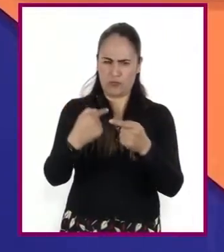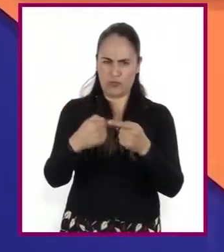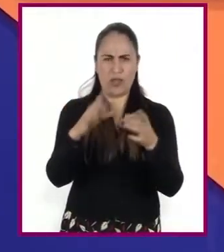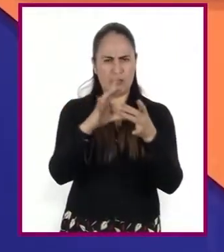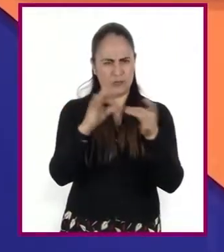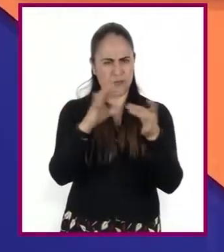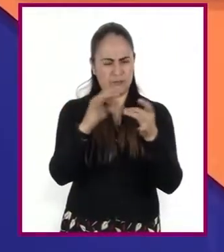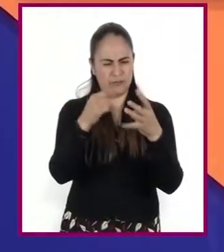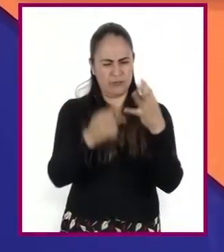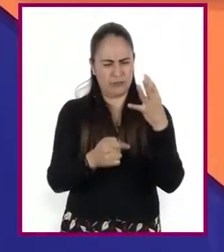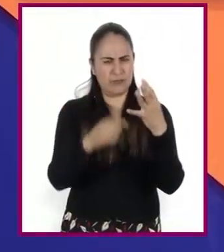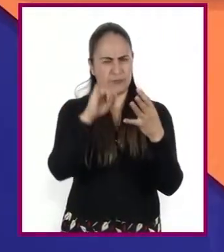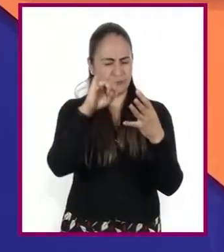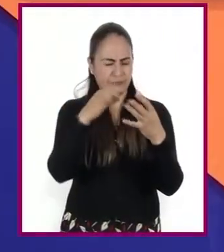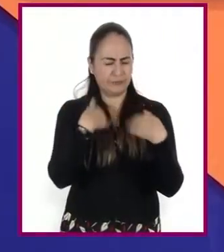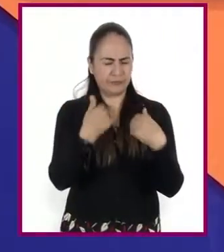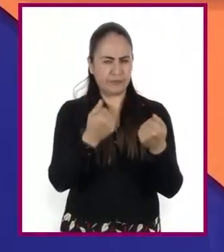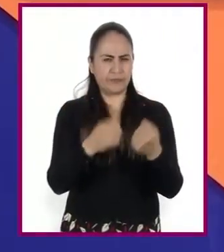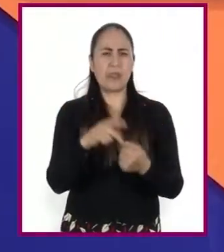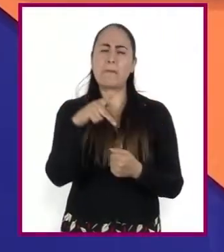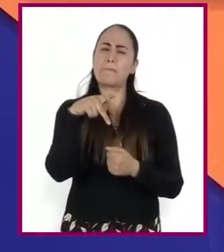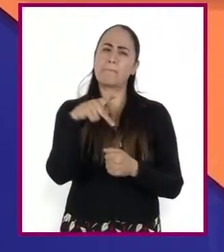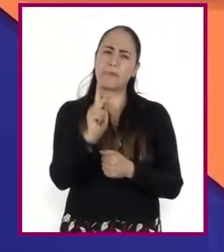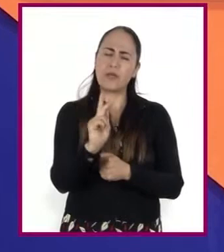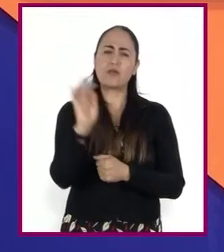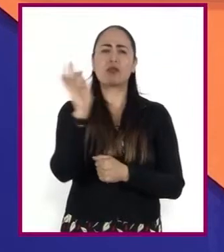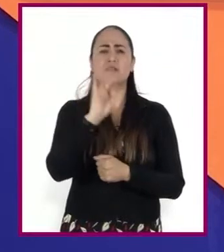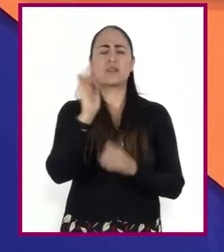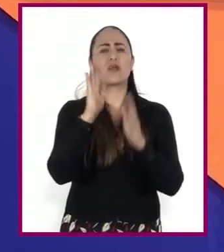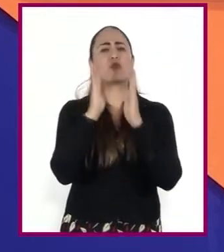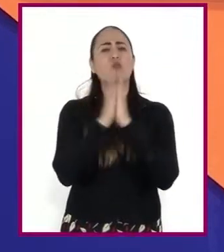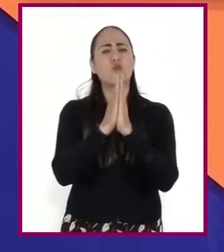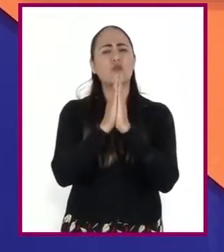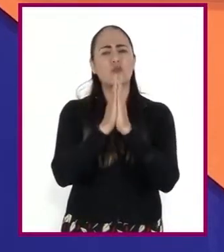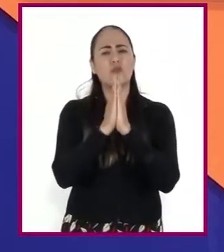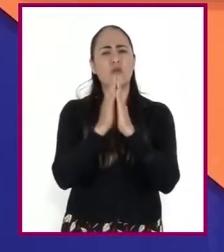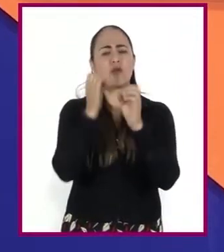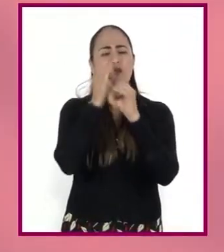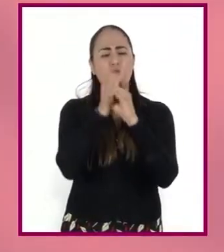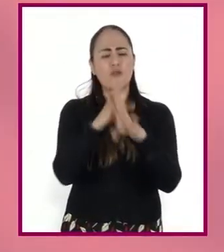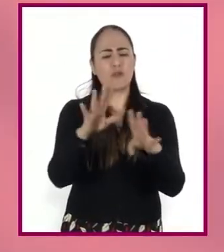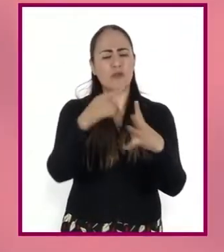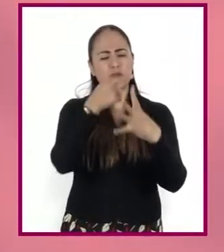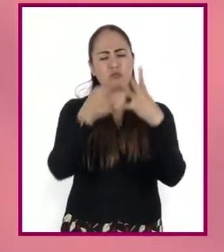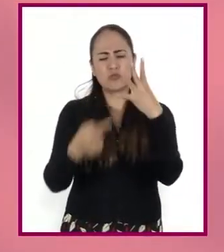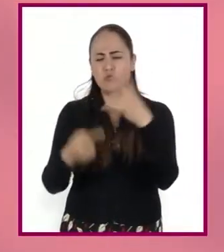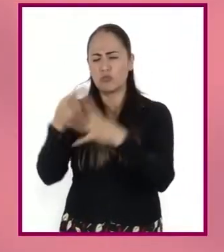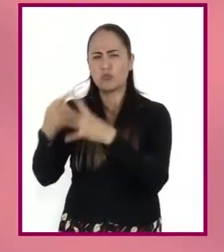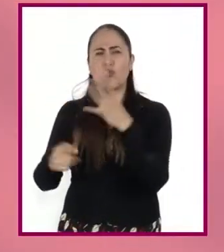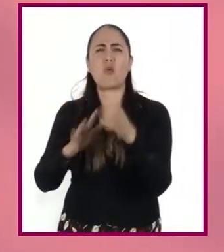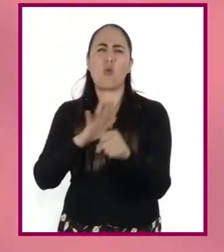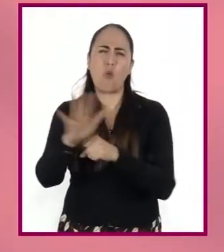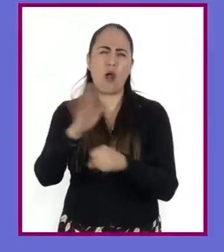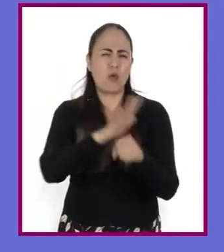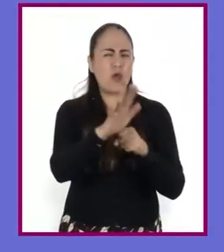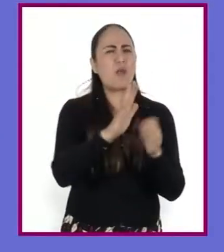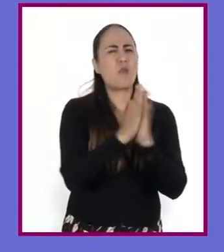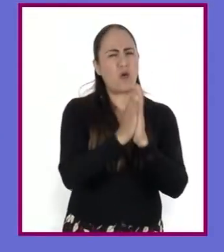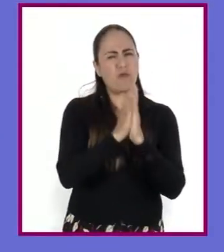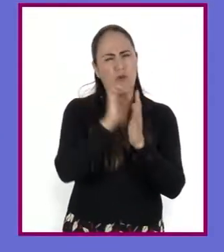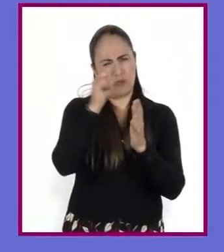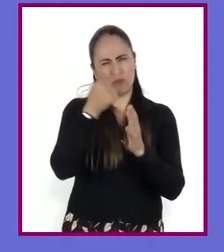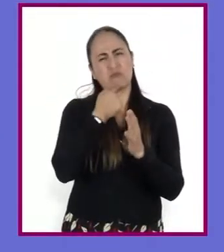nos ha ofrecido, pero creo que nos servirá que nos recuerde lo que son las fuentes de información. ¡Excelente sugerencia, Enrique!